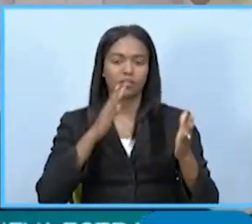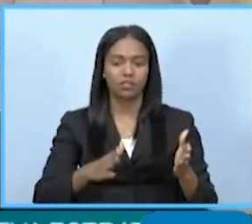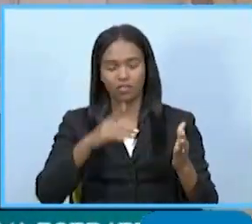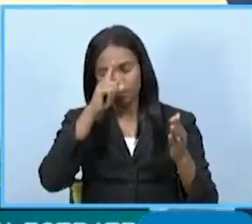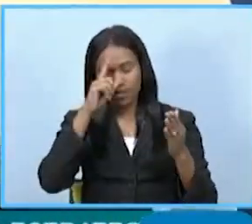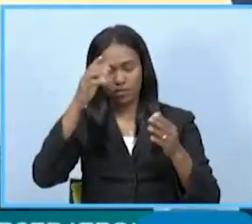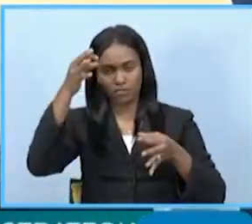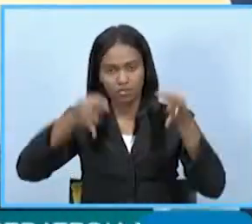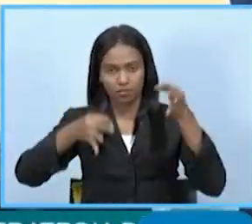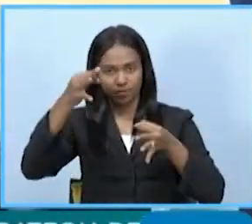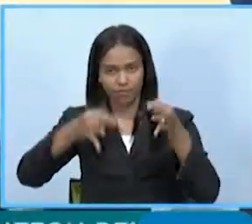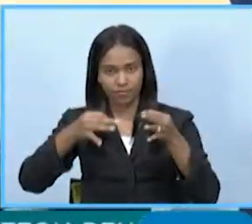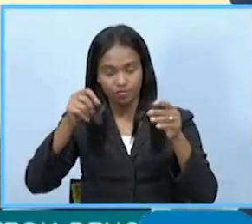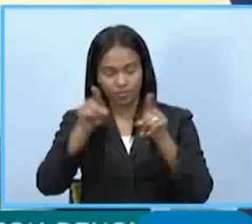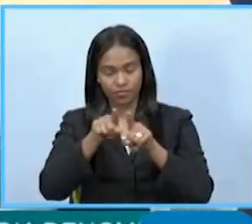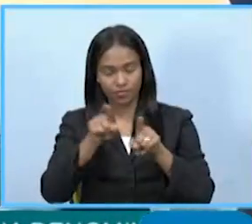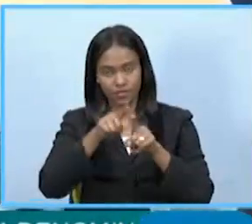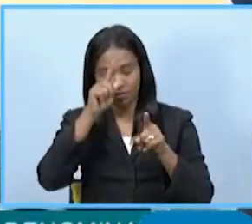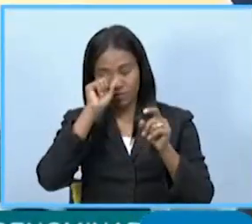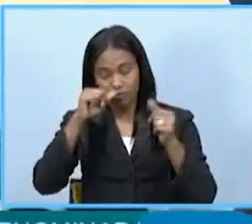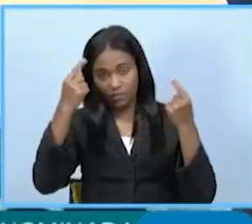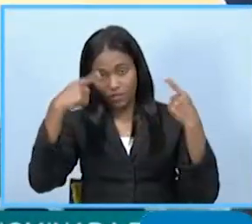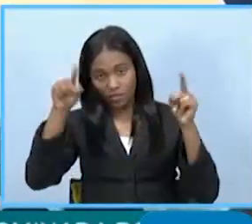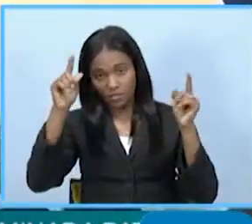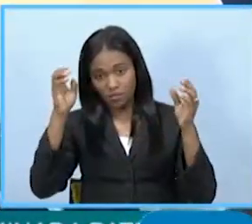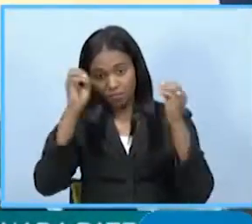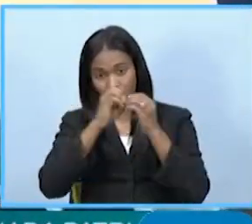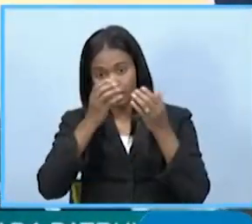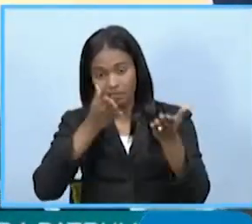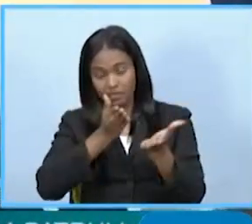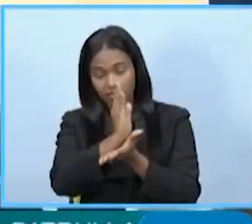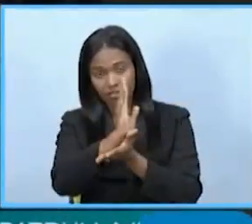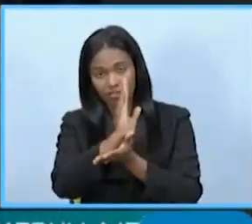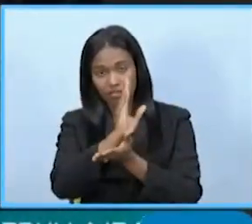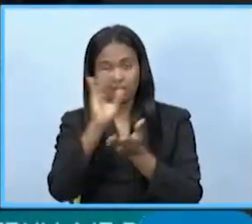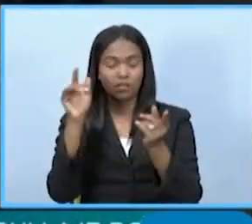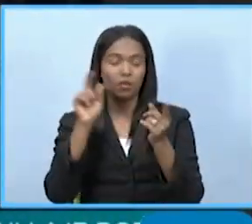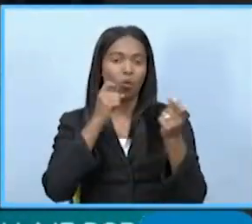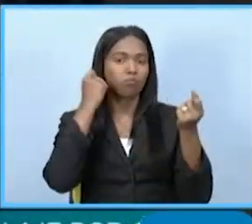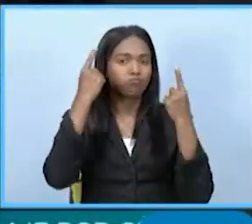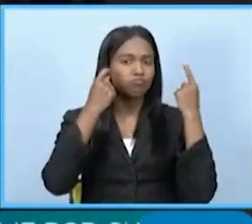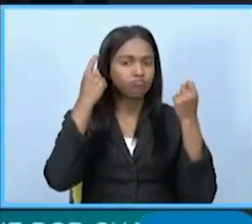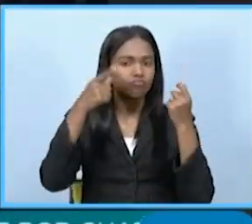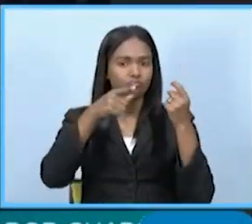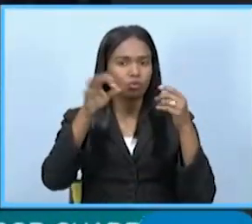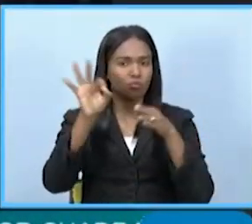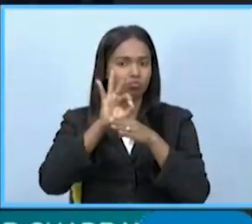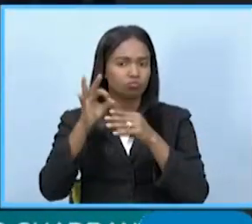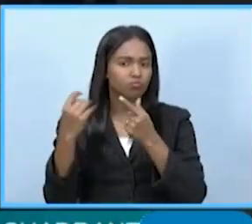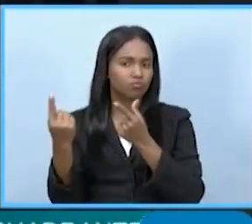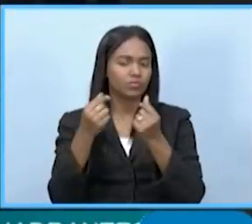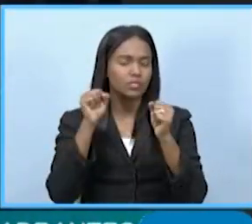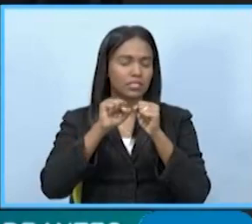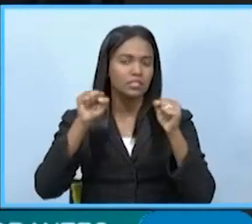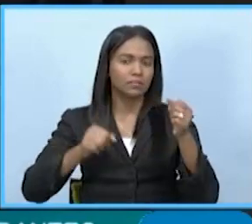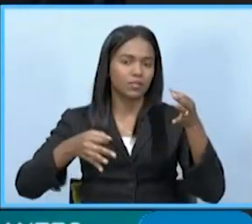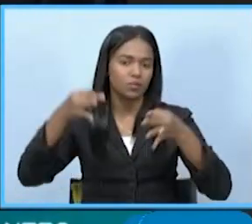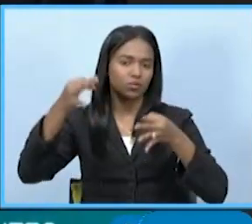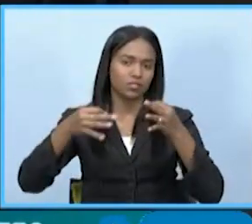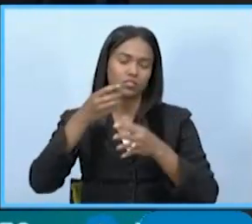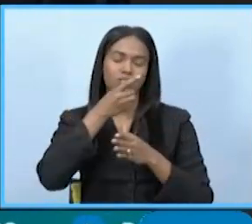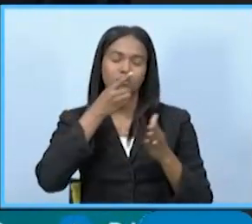los tribunales, así como de lograr mayor acceso y comprensión del funcionamiento del sistema de